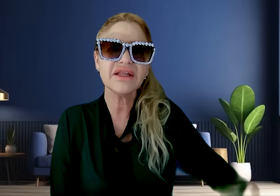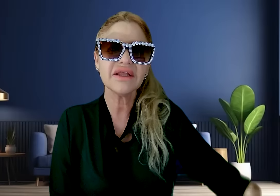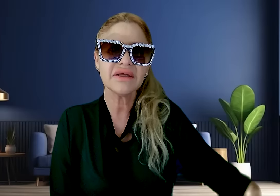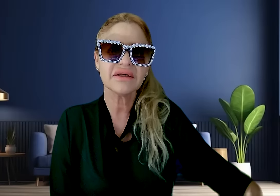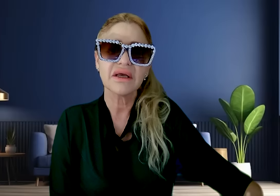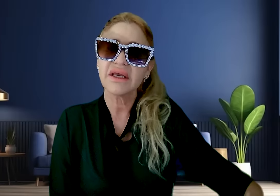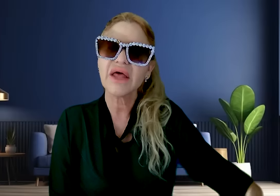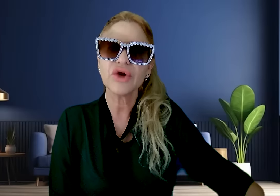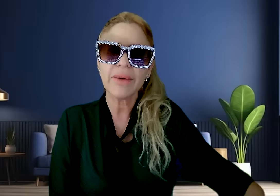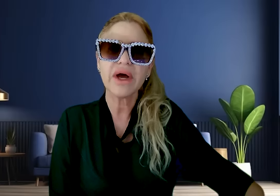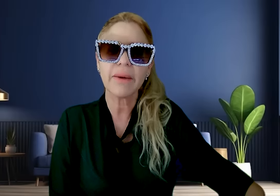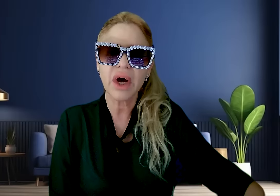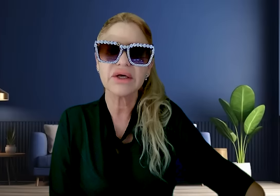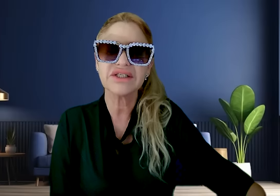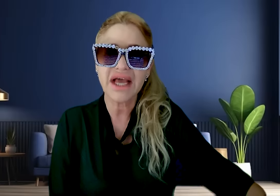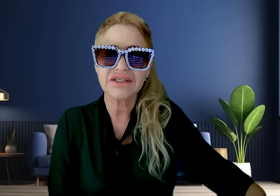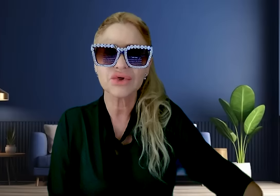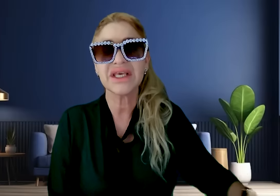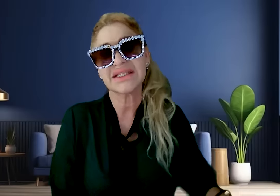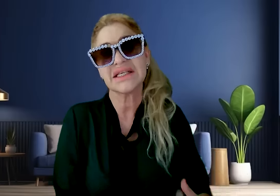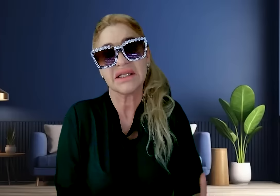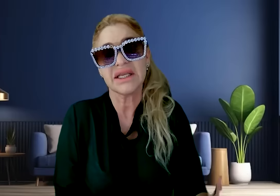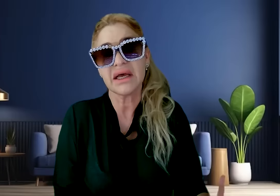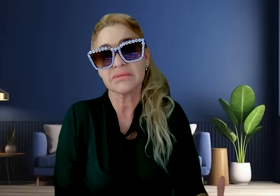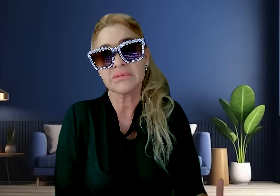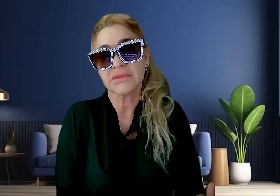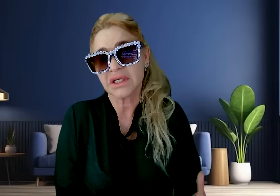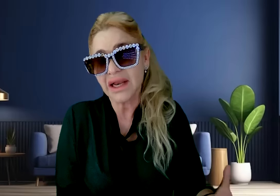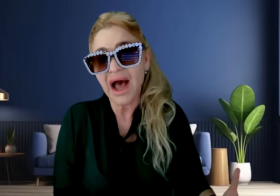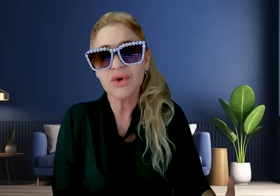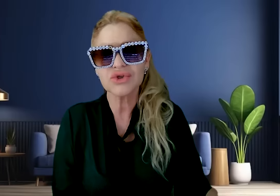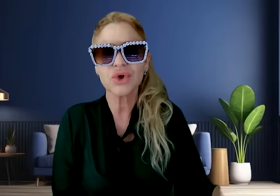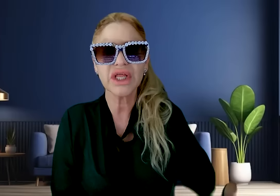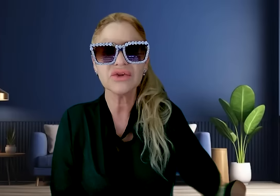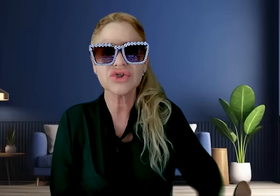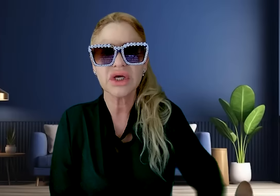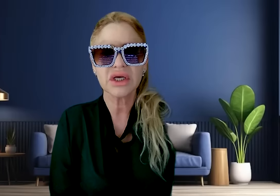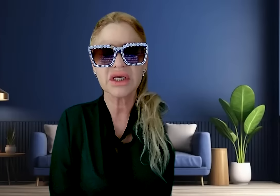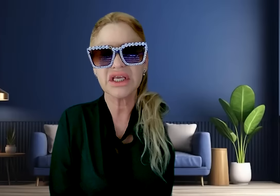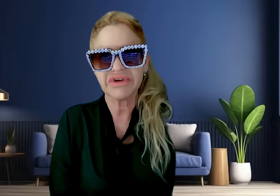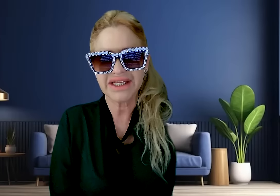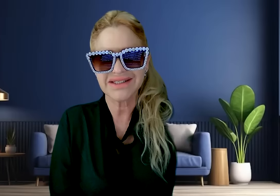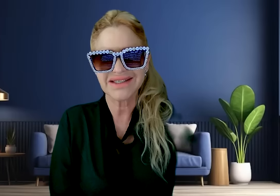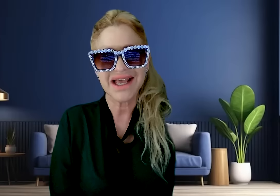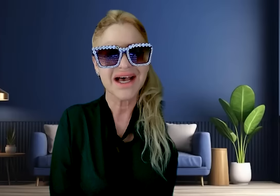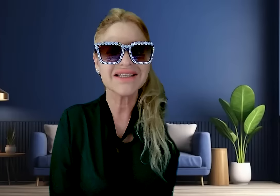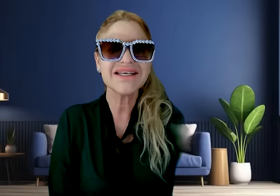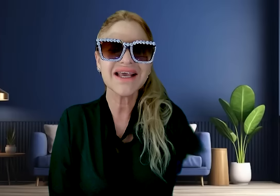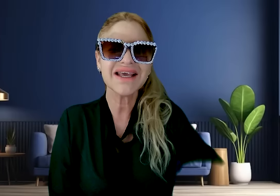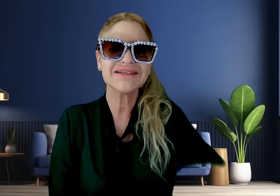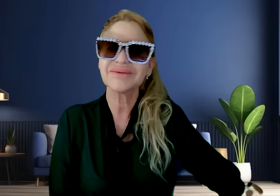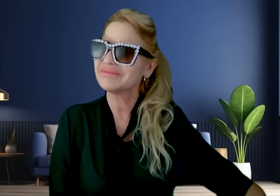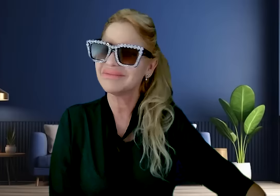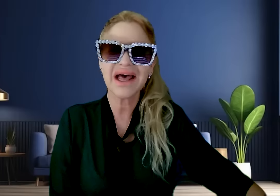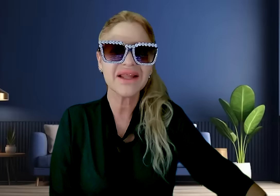Es evidente que adoraban a Michael Jackson y que se sentían relajados, contentos y felices. Así